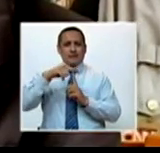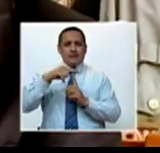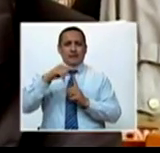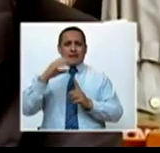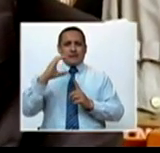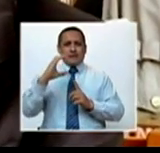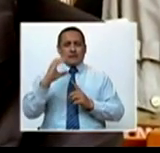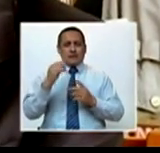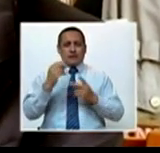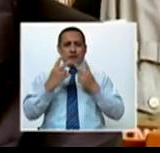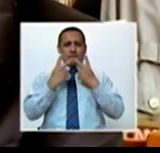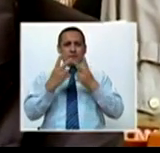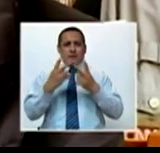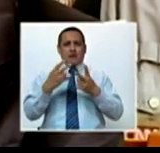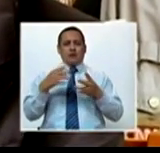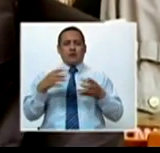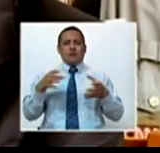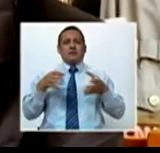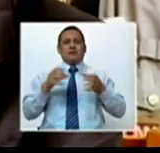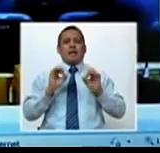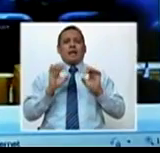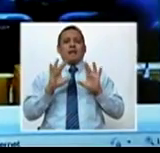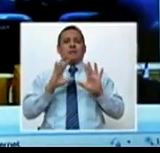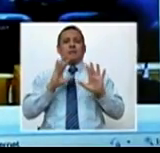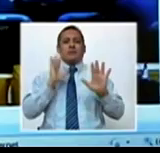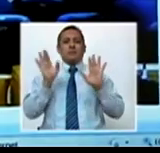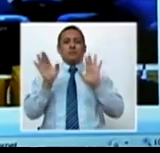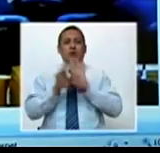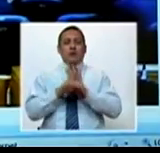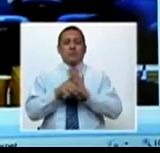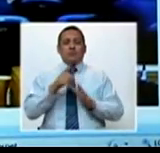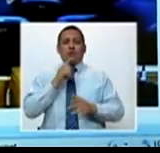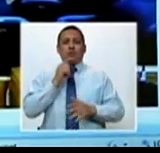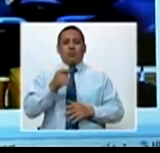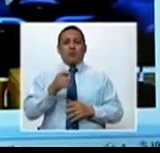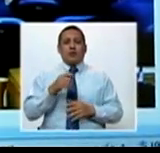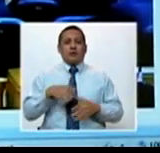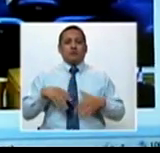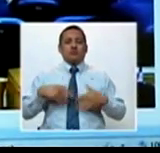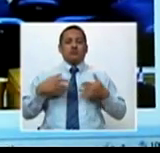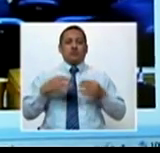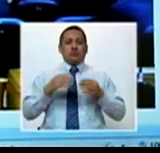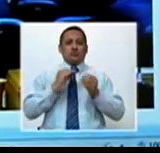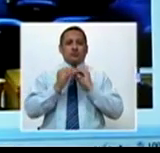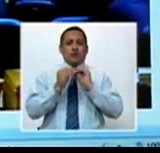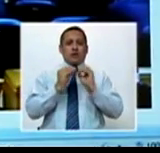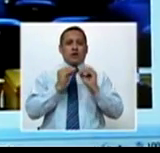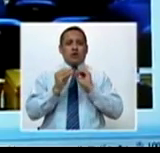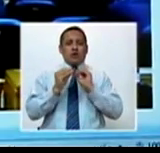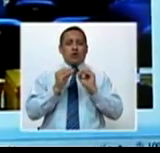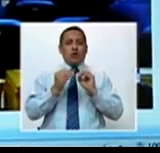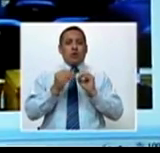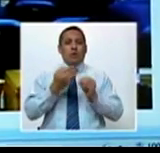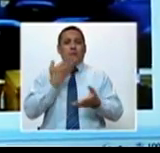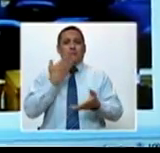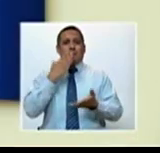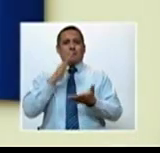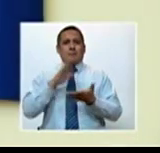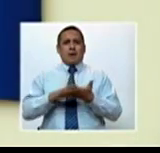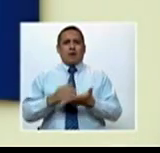tribunal, en cuyo caso el tribunal podrá mejorar o empeorar